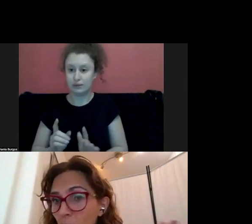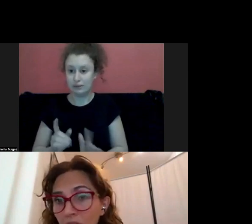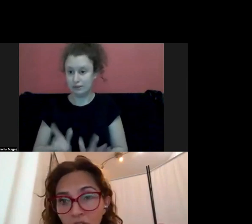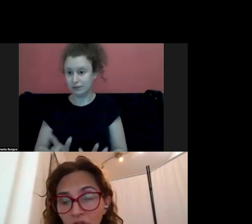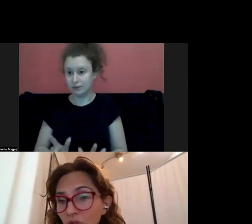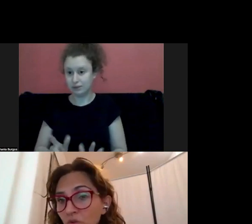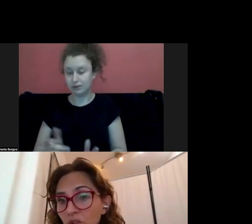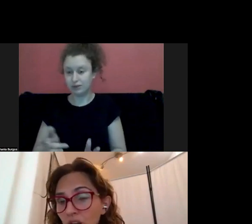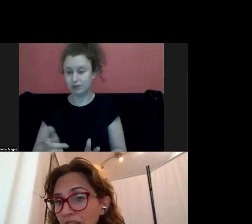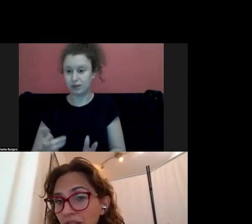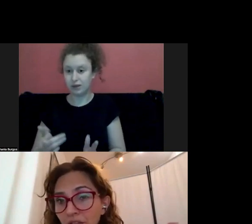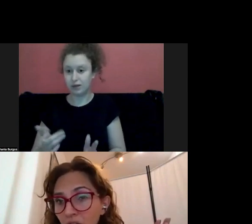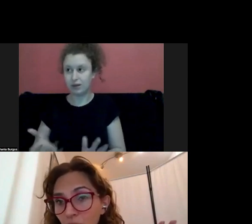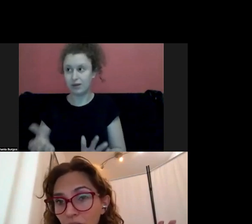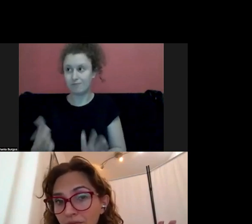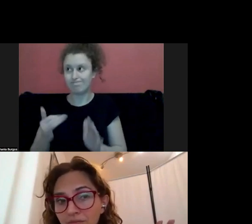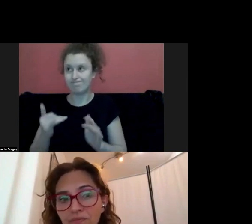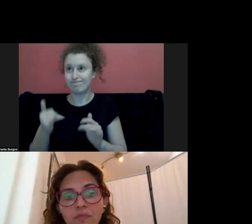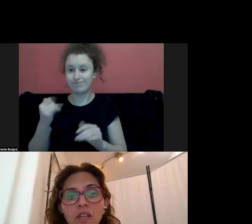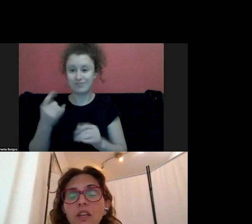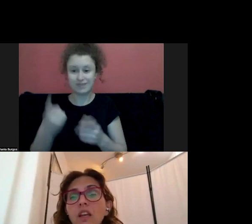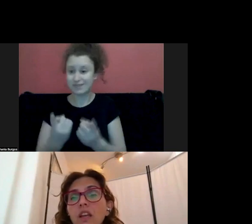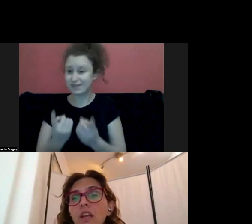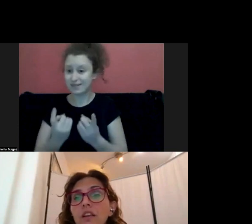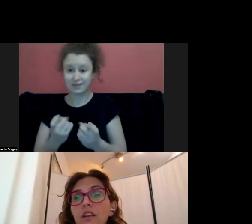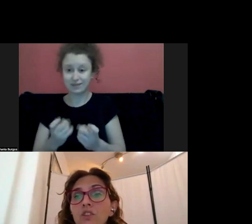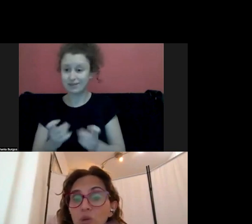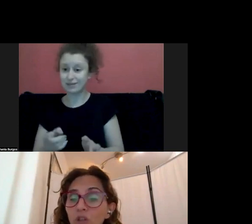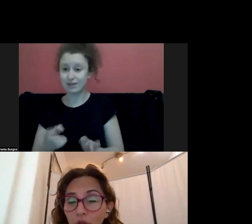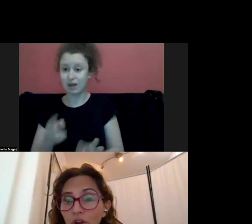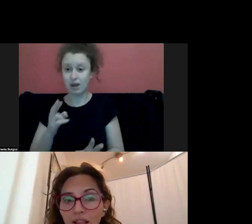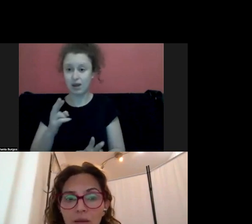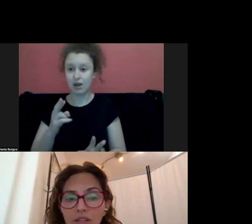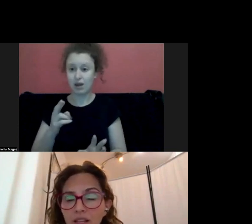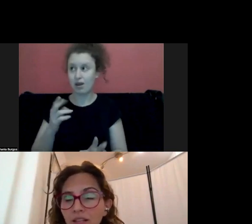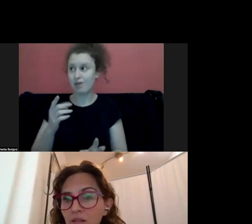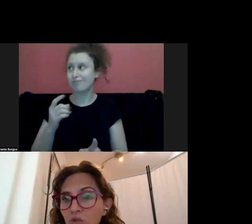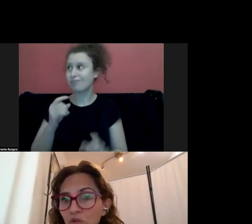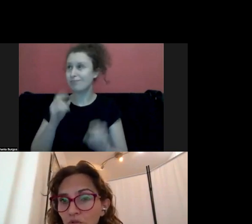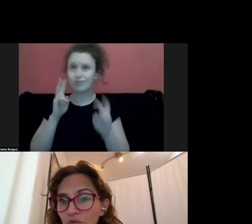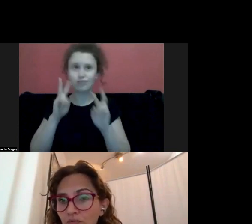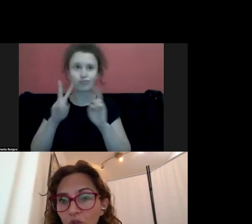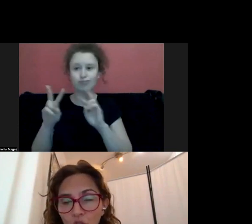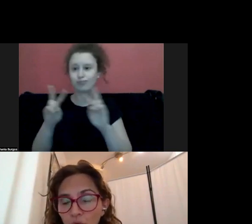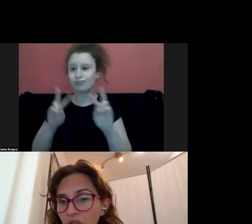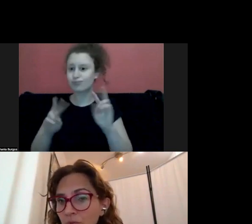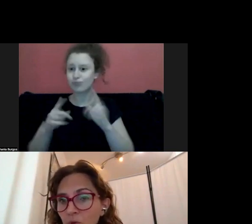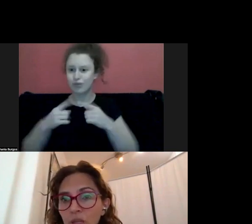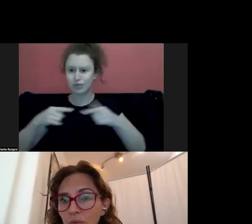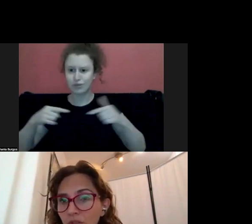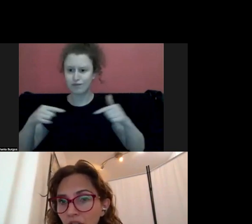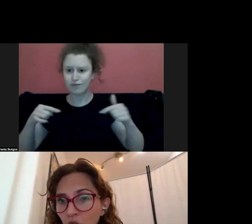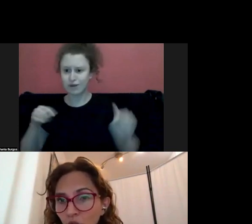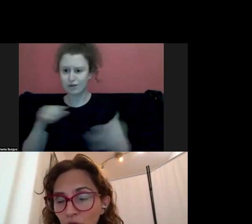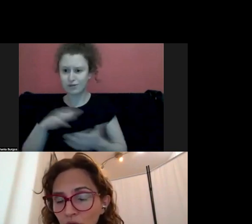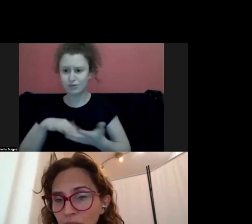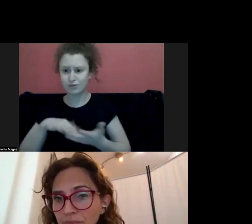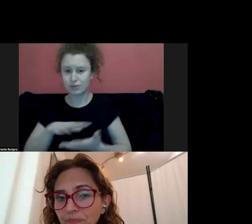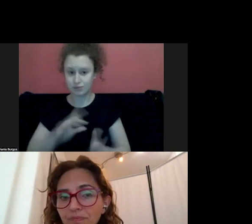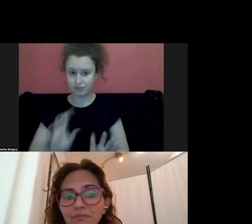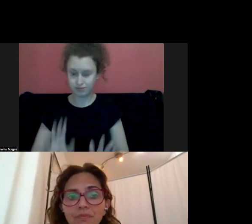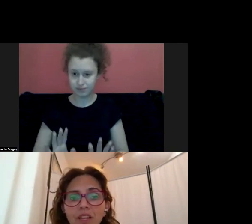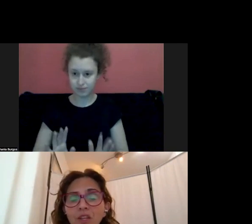que preocuparse de otras cosas, la lactancia sobra. Y sobre todo que la diversidad cabemos todos, todos, absolutamente